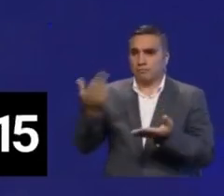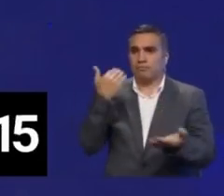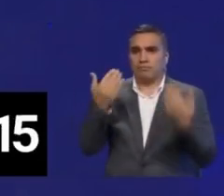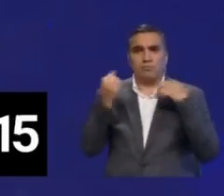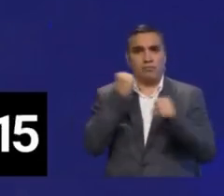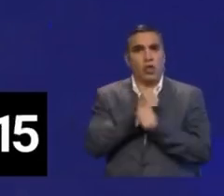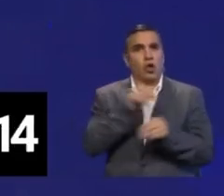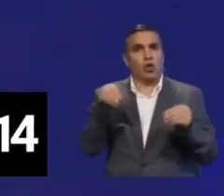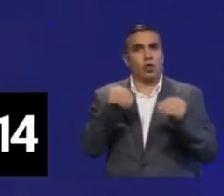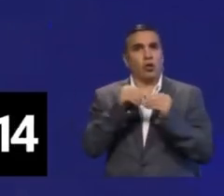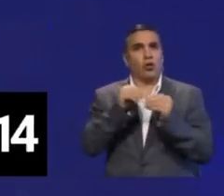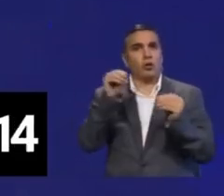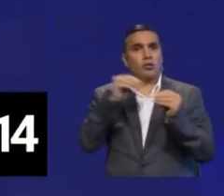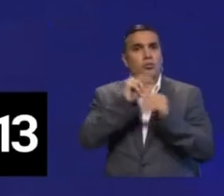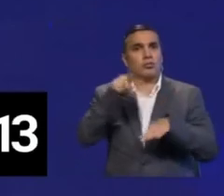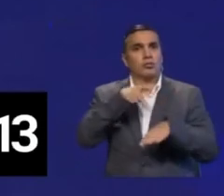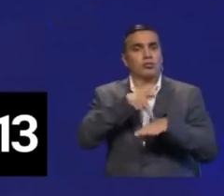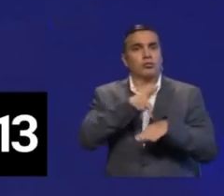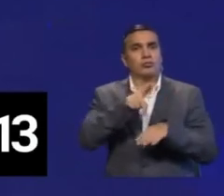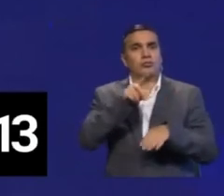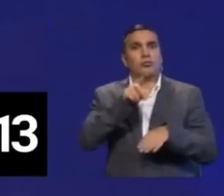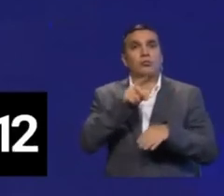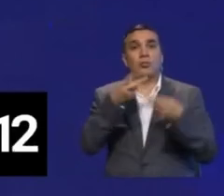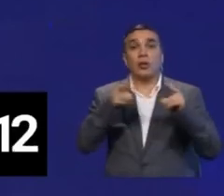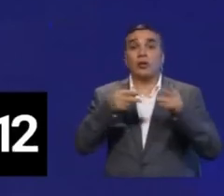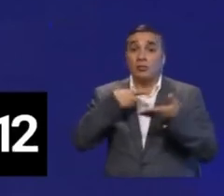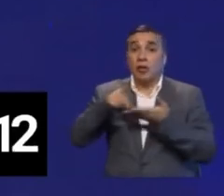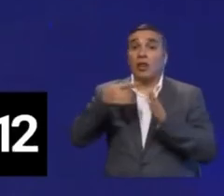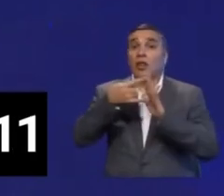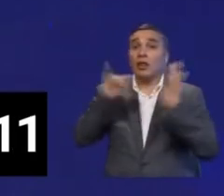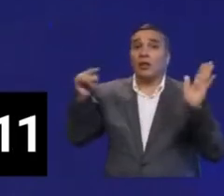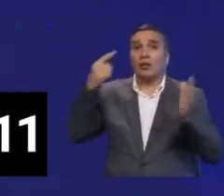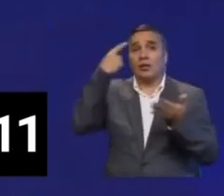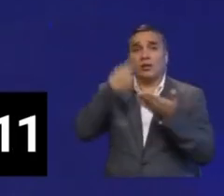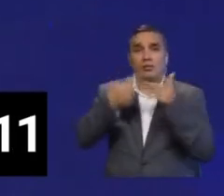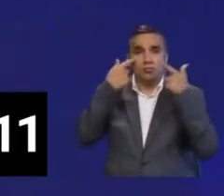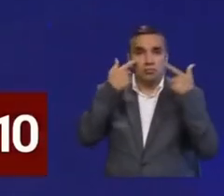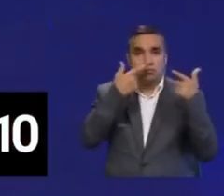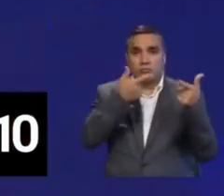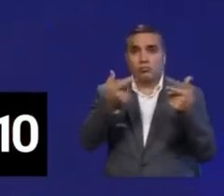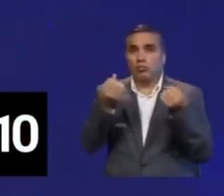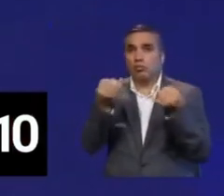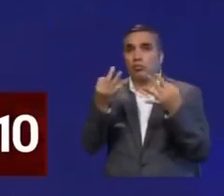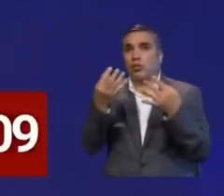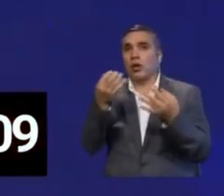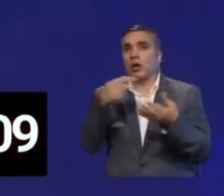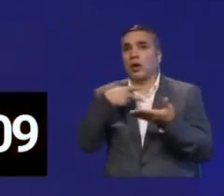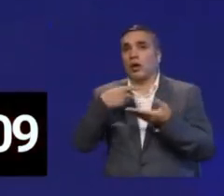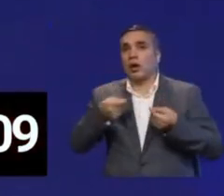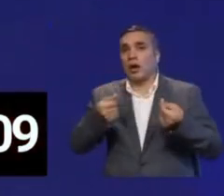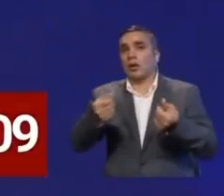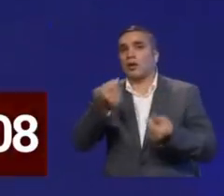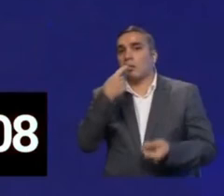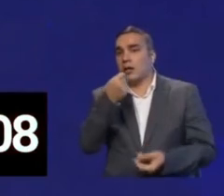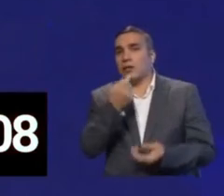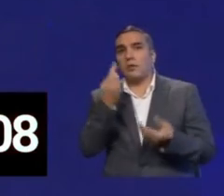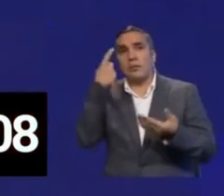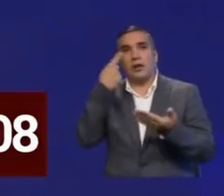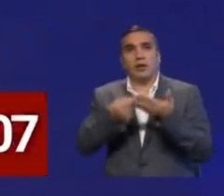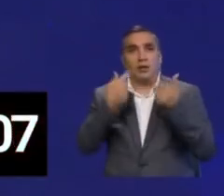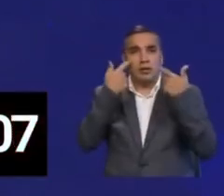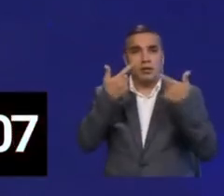esos profesionales, pero vamos también a invertir en tecnología para monitorear los inventarios de medicina, para poder tener un